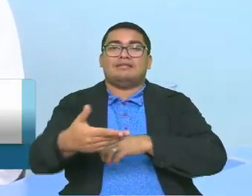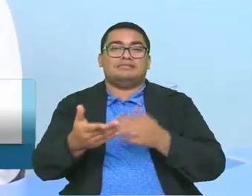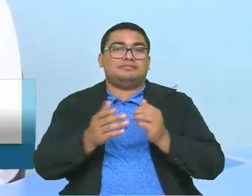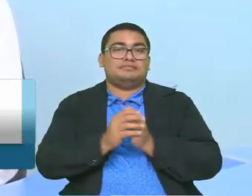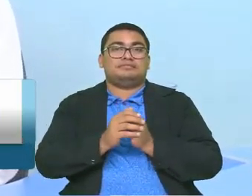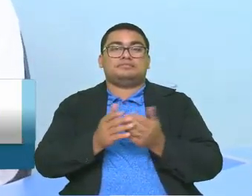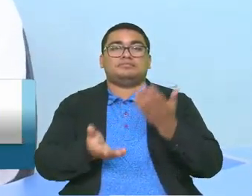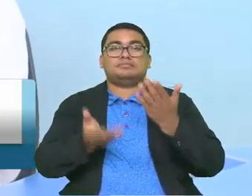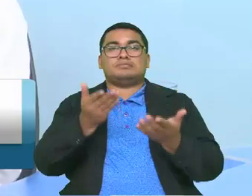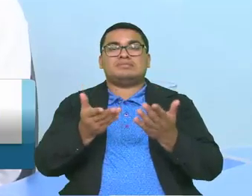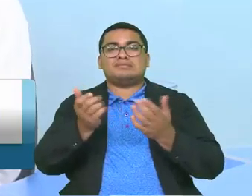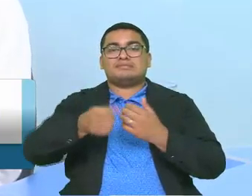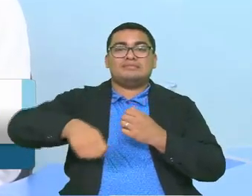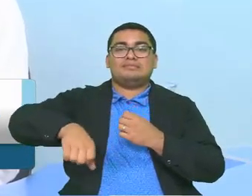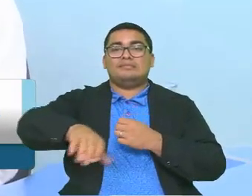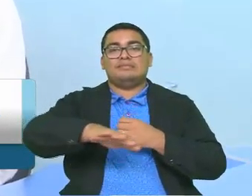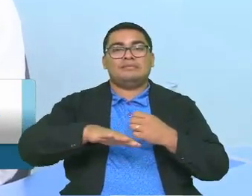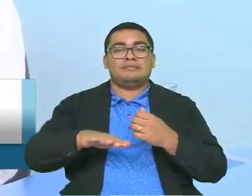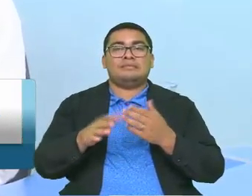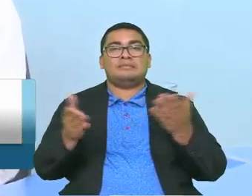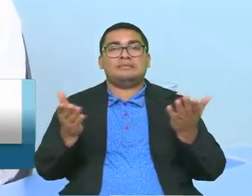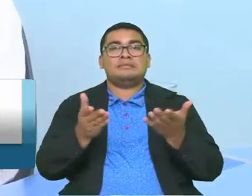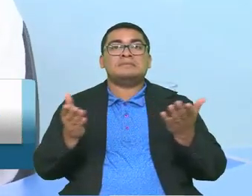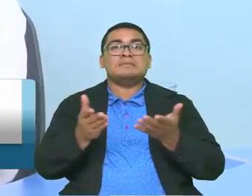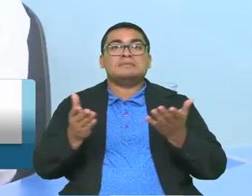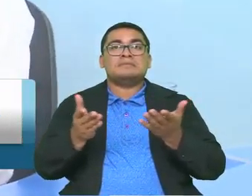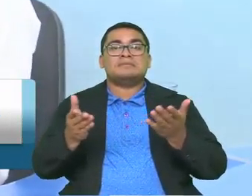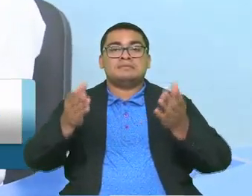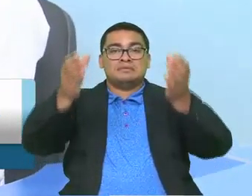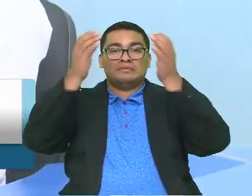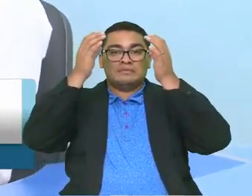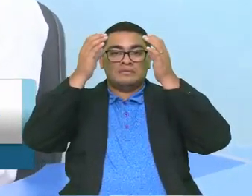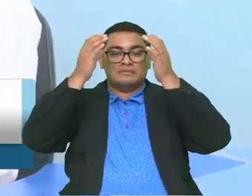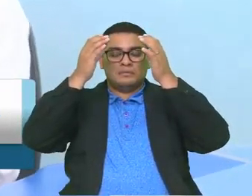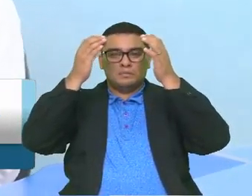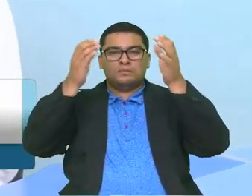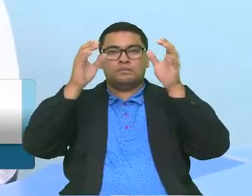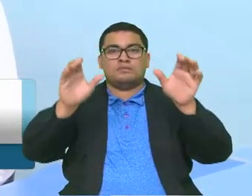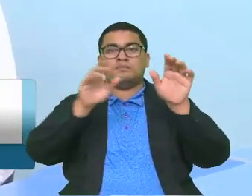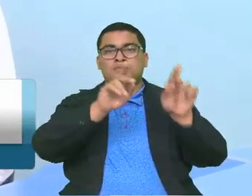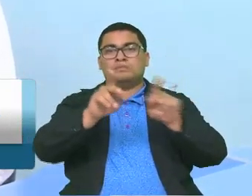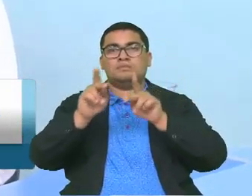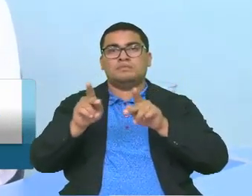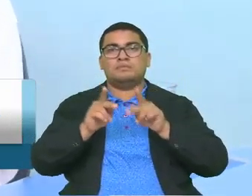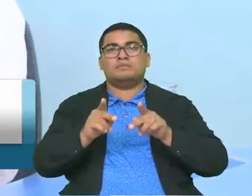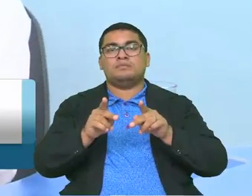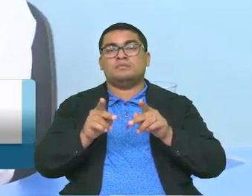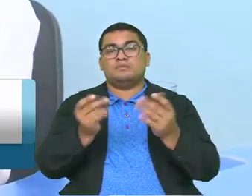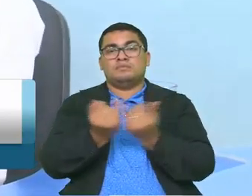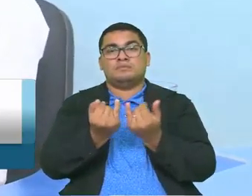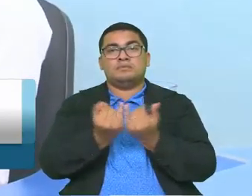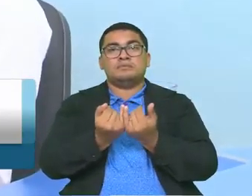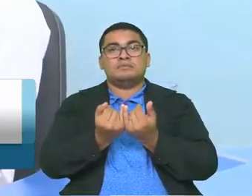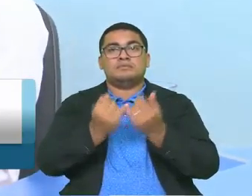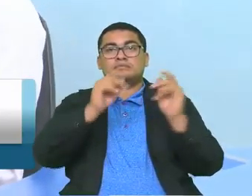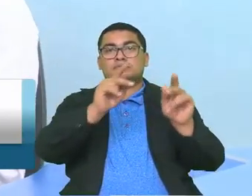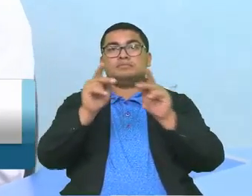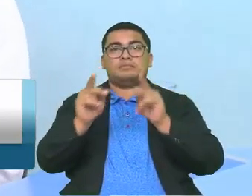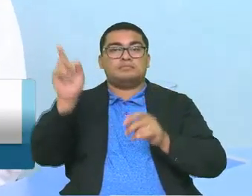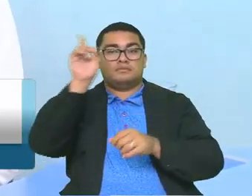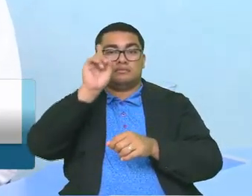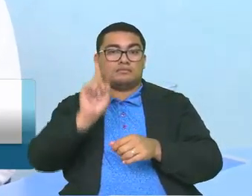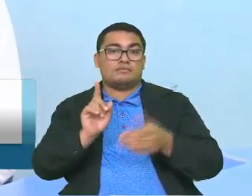estamos hablando de una disminución de la agudeza visual de manera brusca. Muchas veces también hay muchos pacientes que se dejan prácticamente acumular el